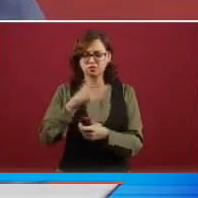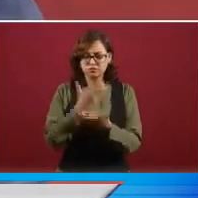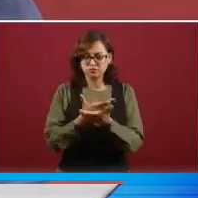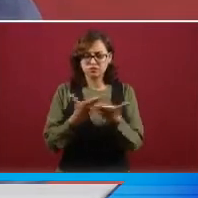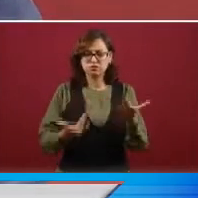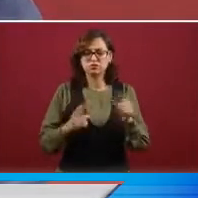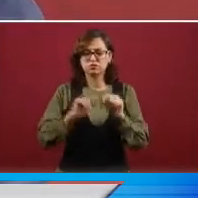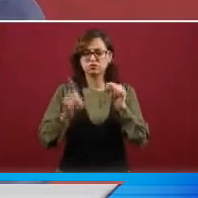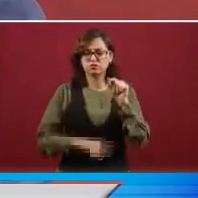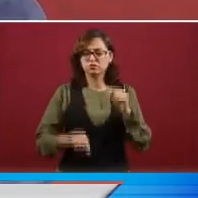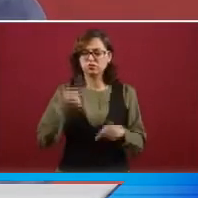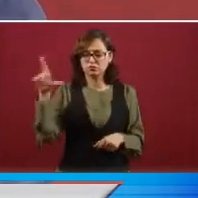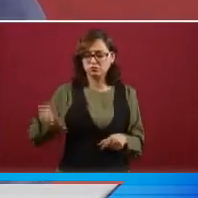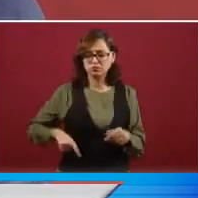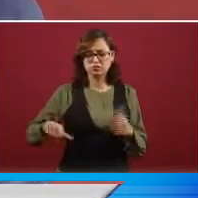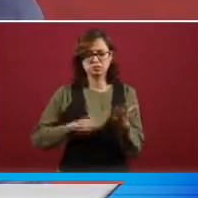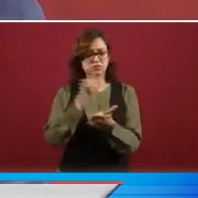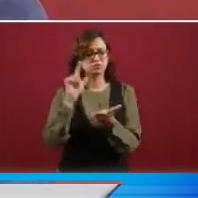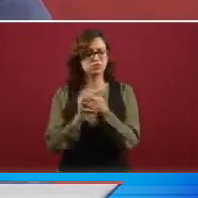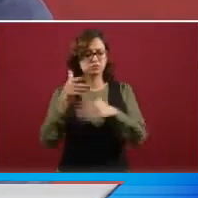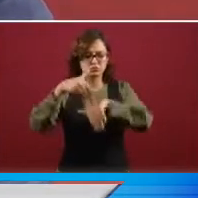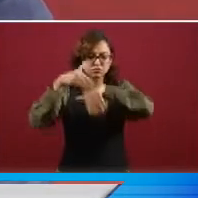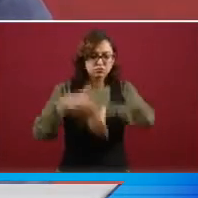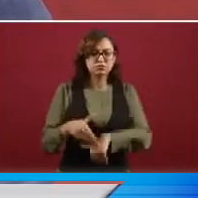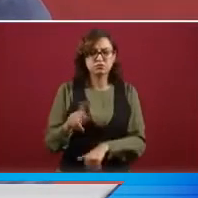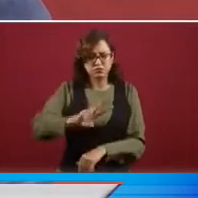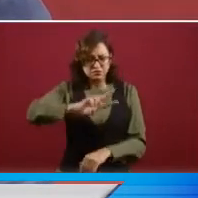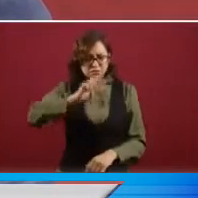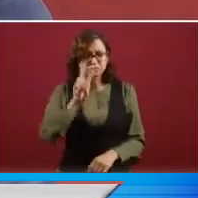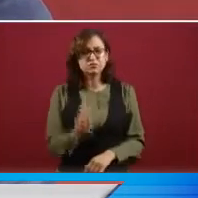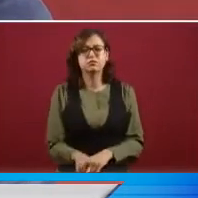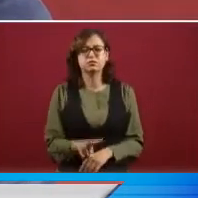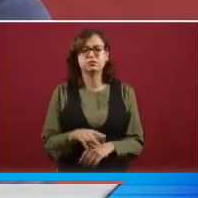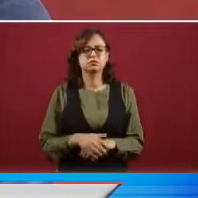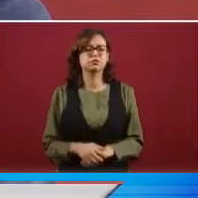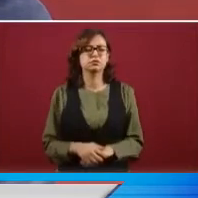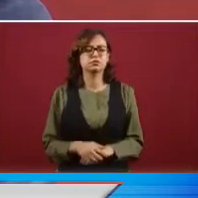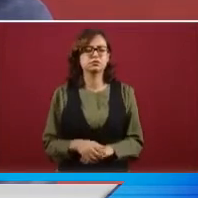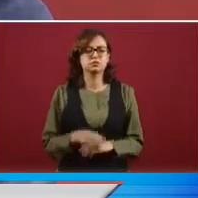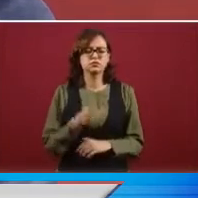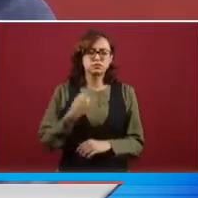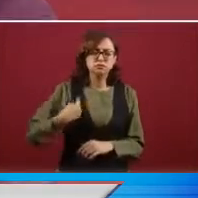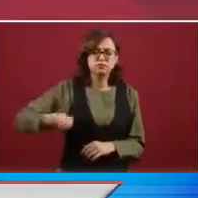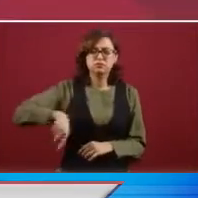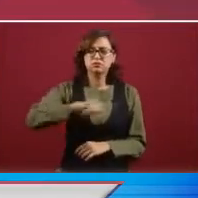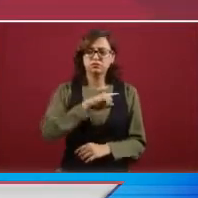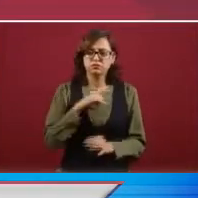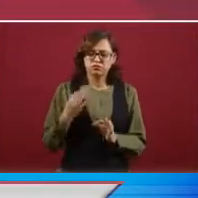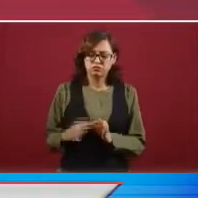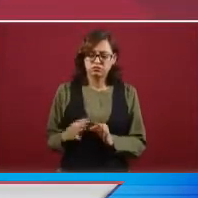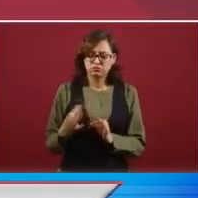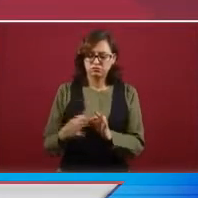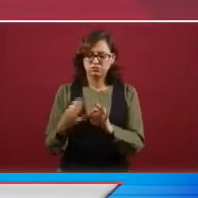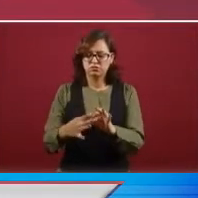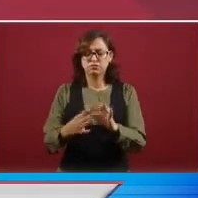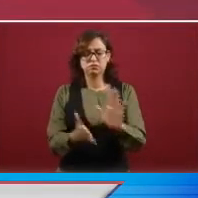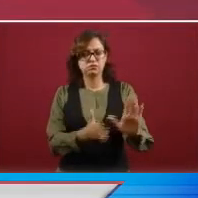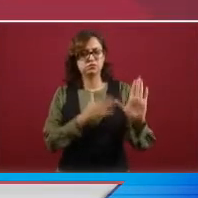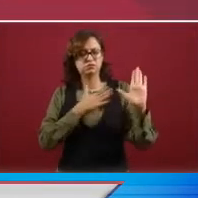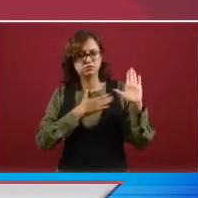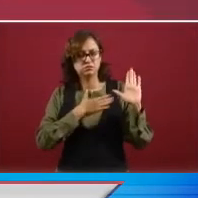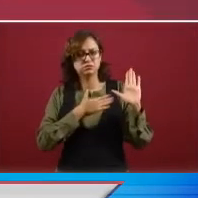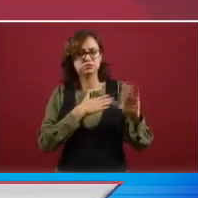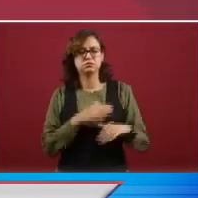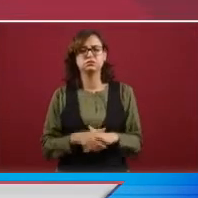de Texcoco se cubrieron todos los compromisos tras su cancelación y además está por aprobarse en Estados Unidos el TEMEC, de modo que el